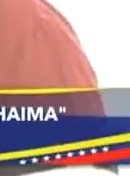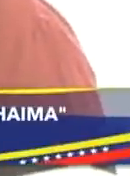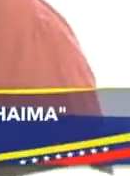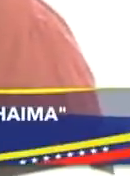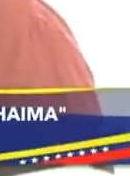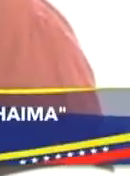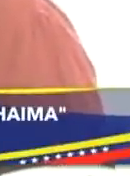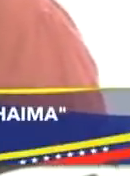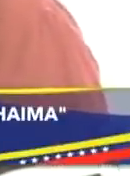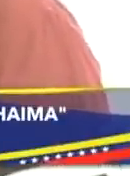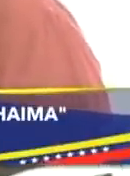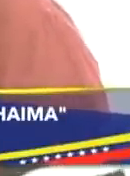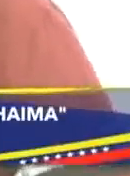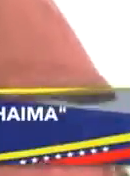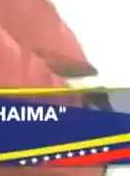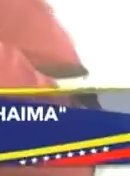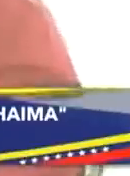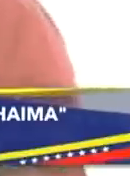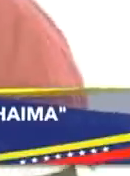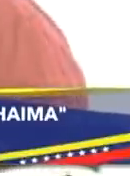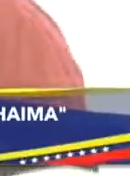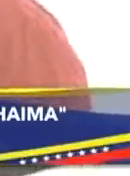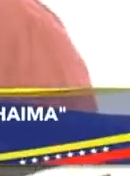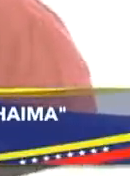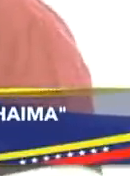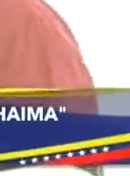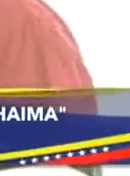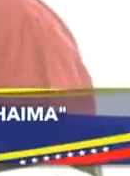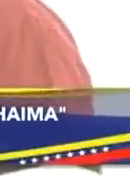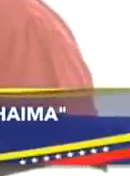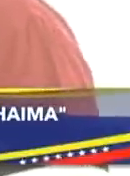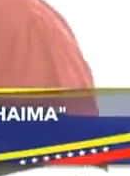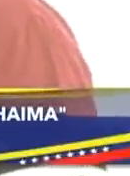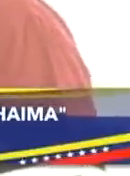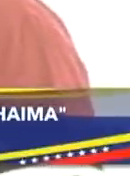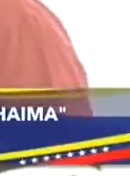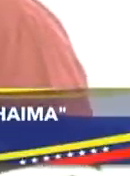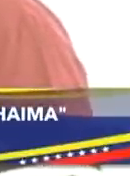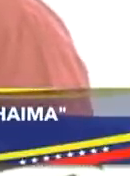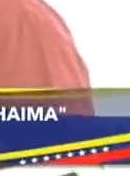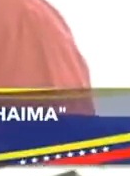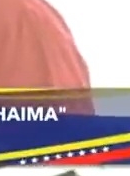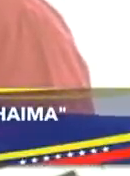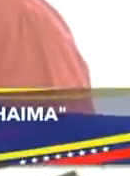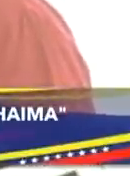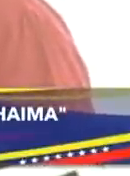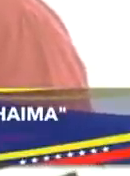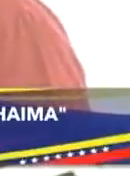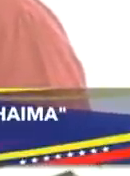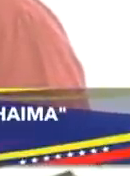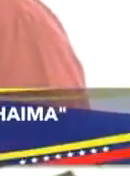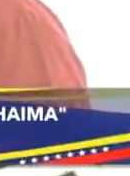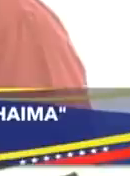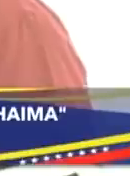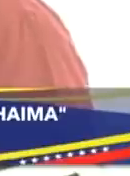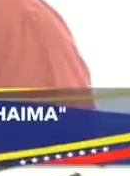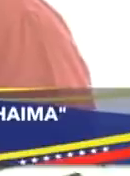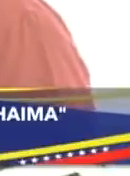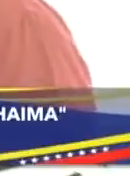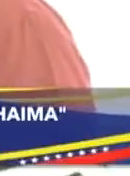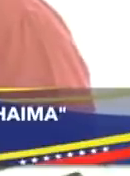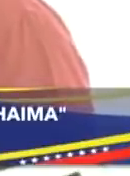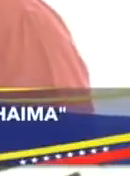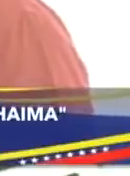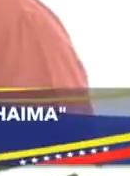etapa de organización, Petromujer, que también está en esa jornada de participación de la clase. Porque sin la organización de la clase es